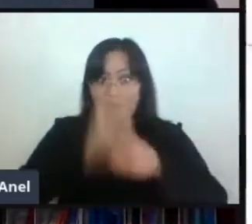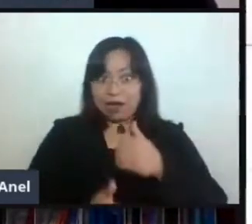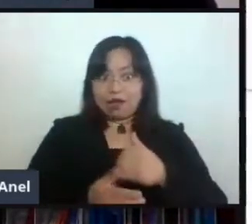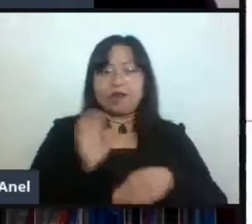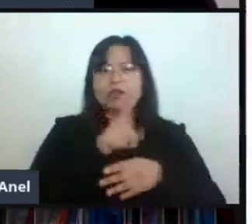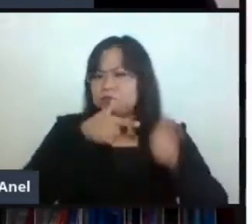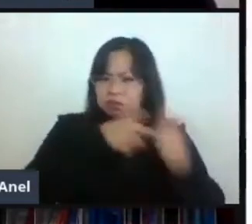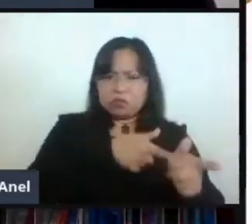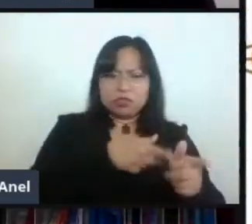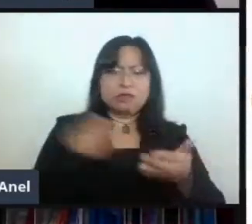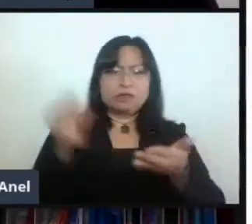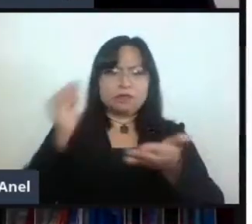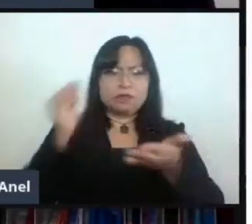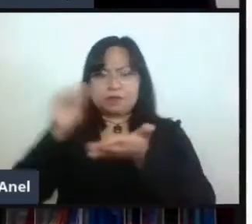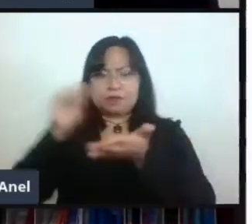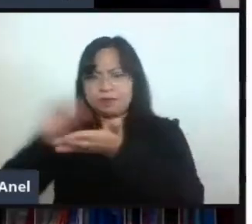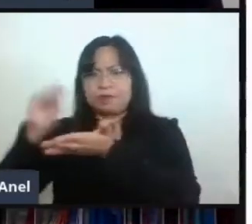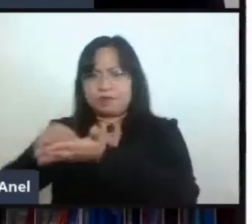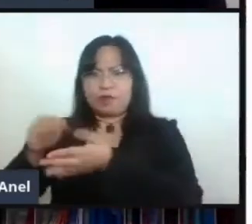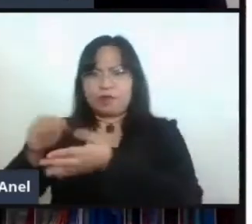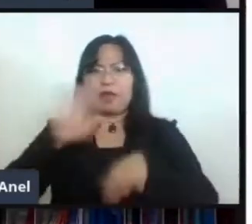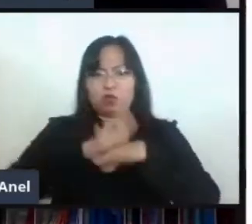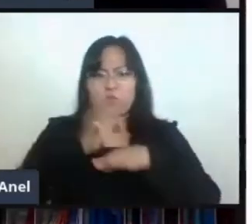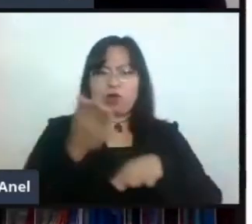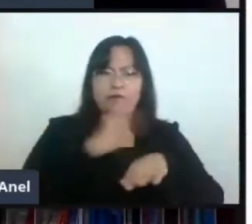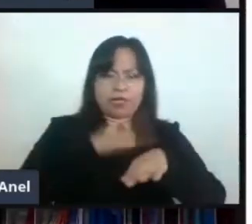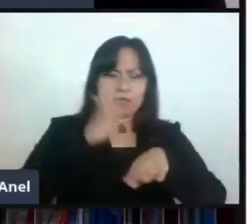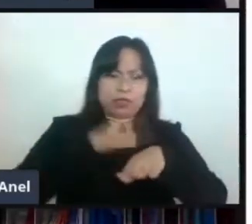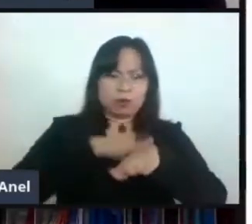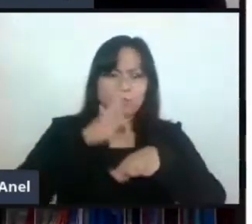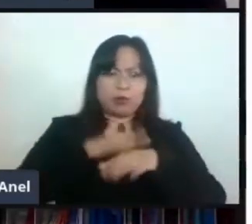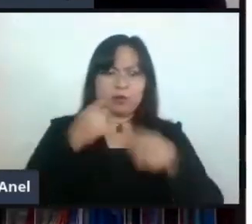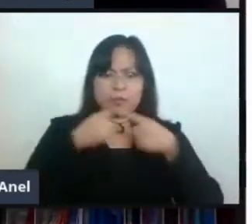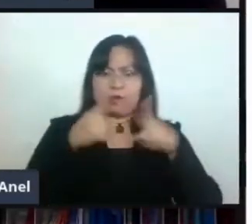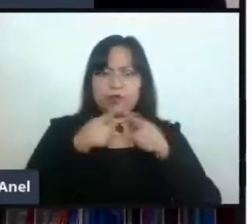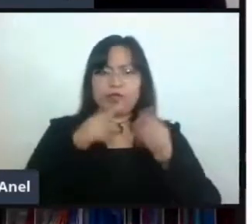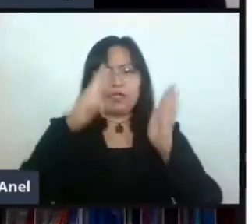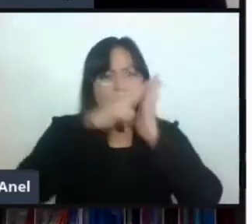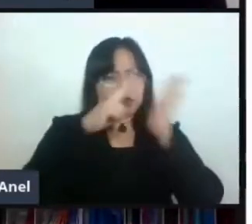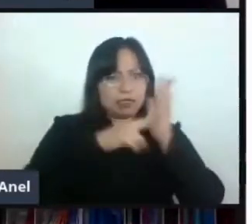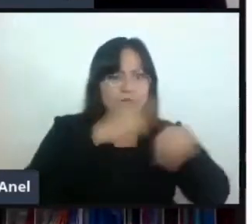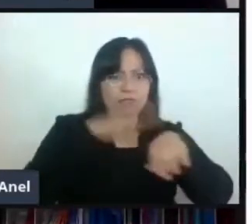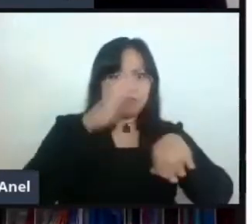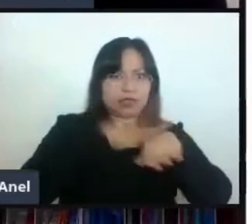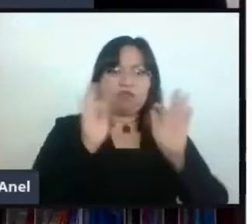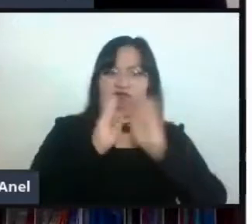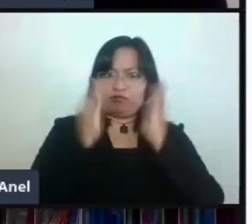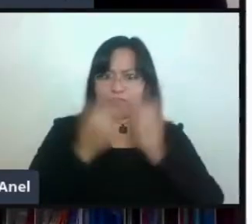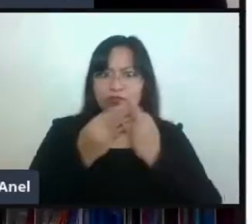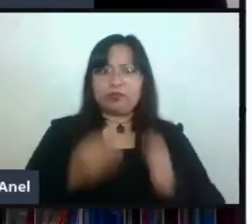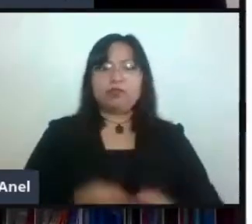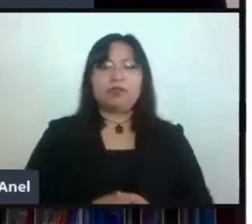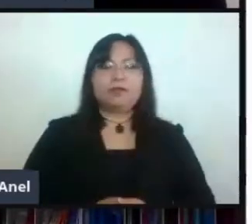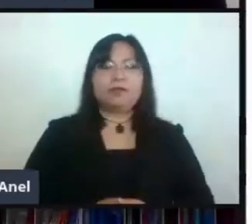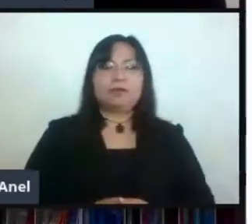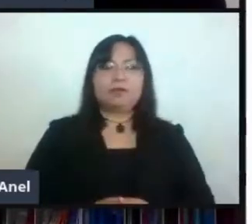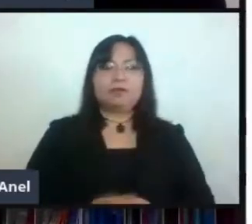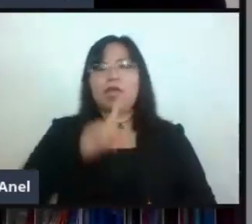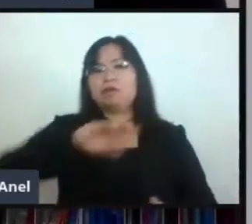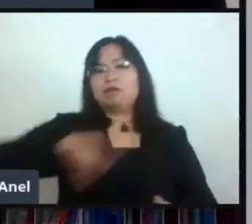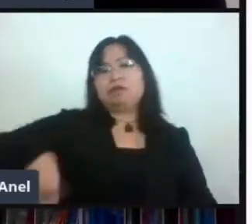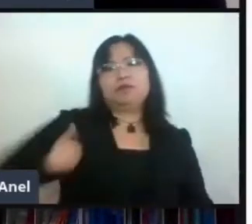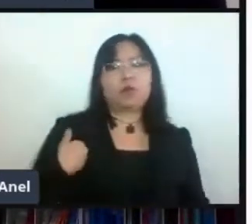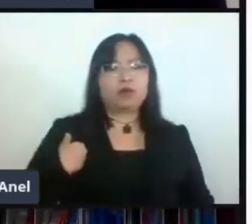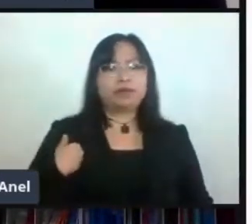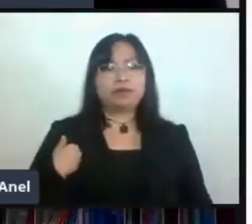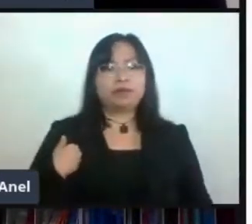aquí abajo, está el botón con el signo de más. Ustedes agregan todos los criterios y guardan.